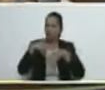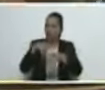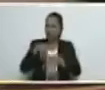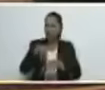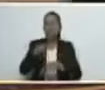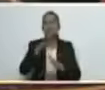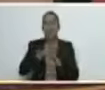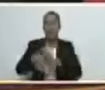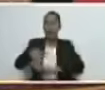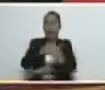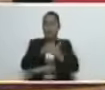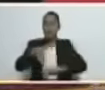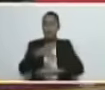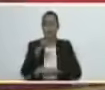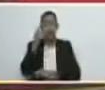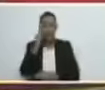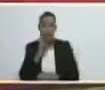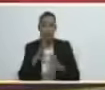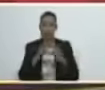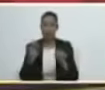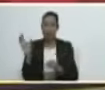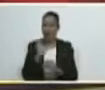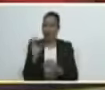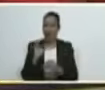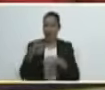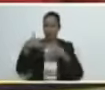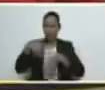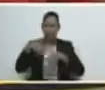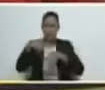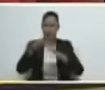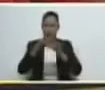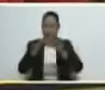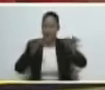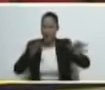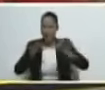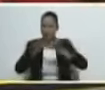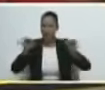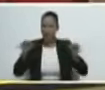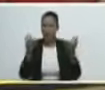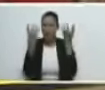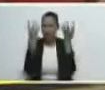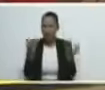todas las avenidas aledañas de Caracas, de punta a punta.